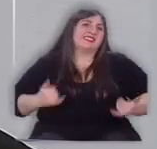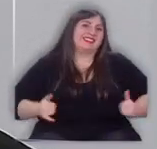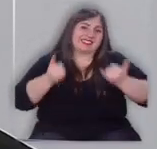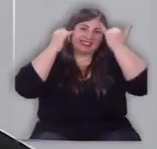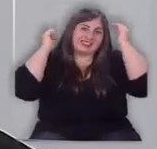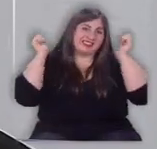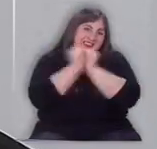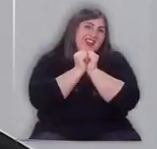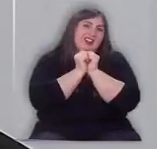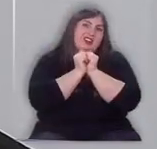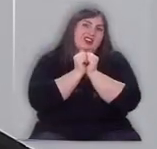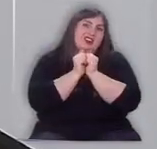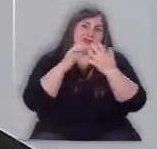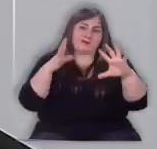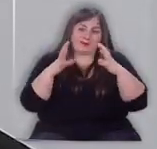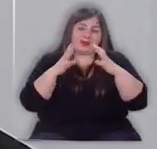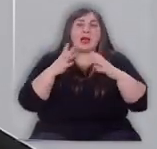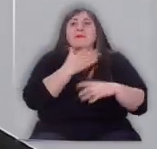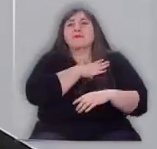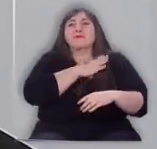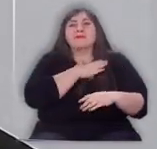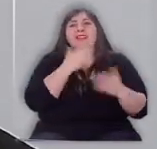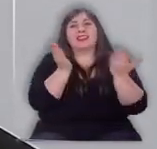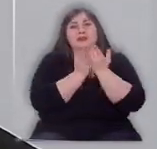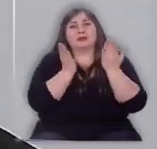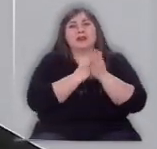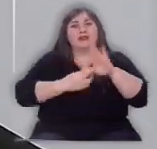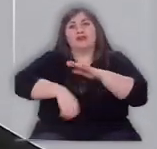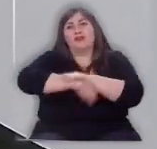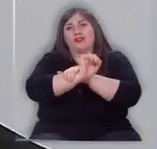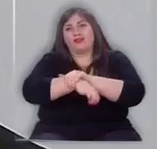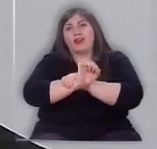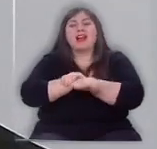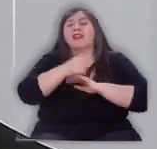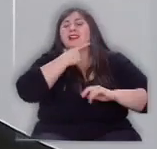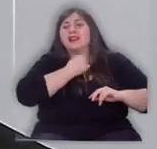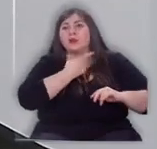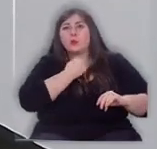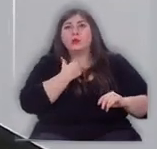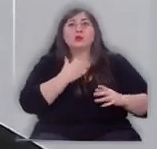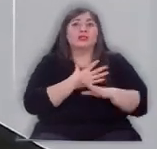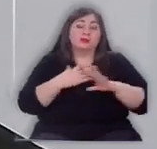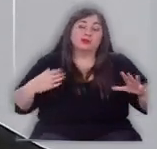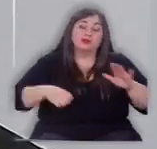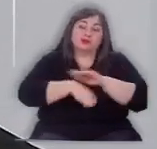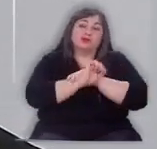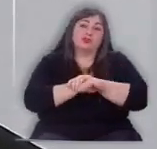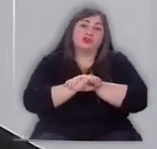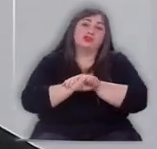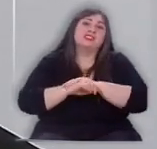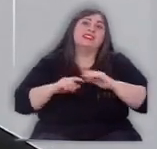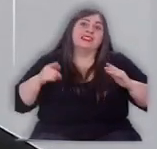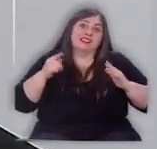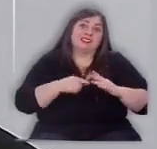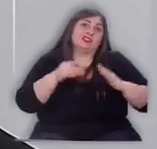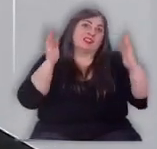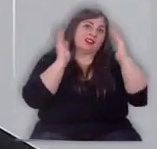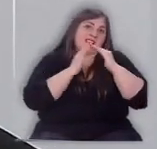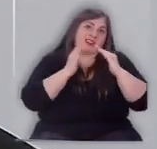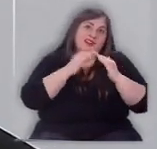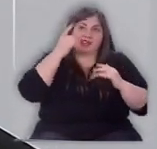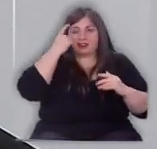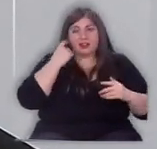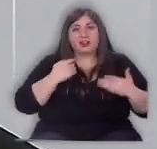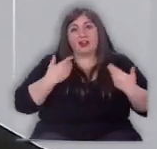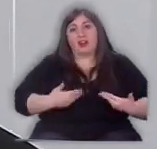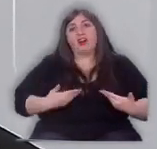con el balón, que yo creo que muchos de mis alumnos son futbolistas, les gusta mucho el fútbol y están encerrados en estos momentos. Creo que